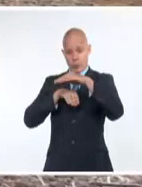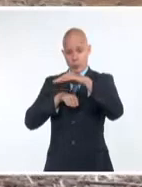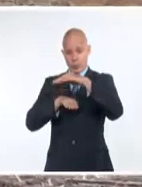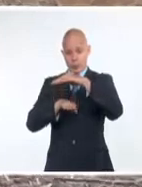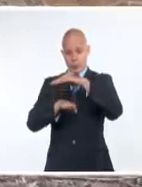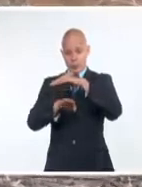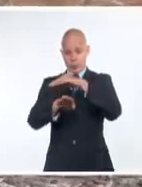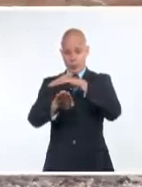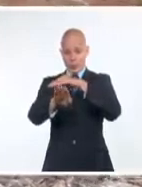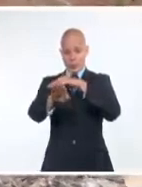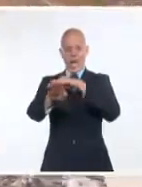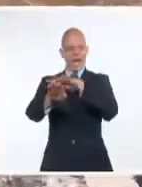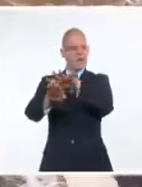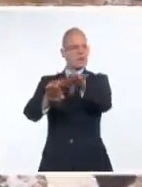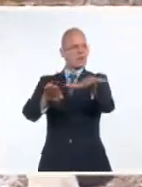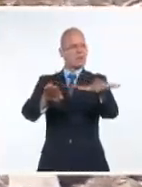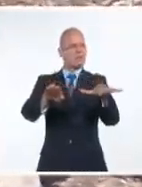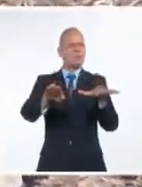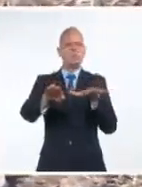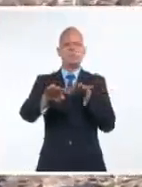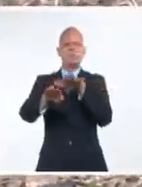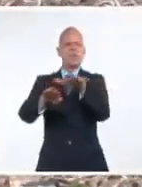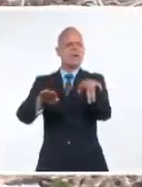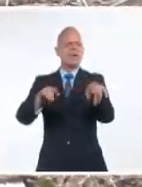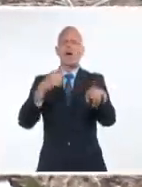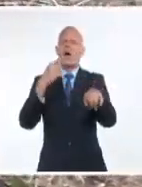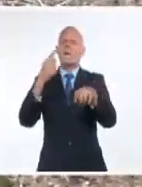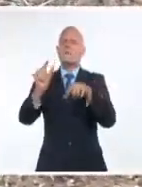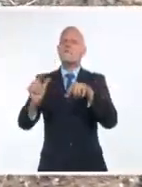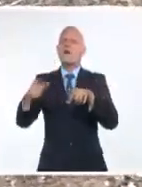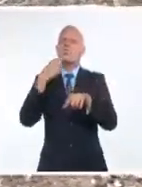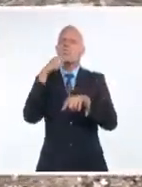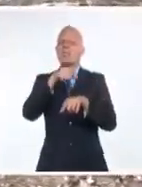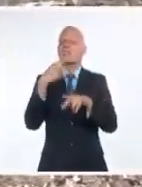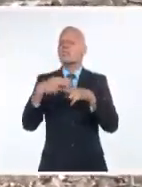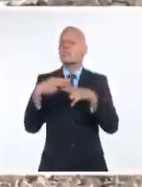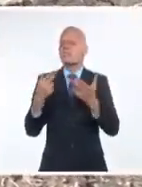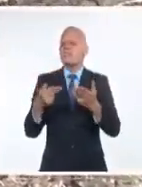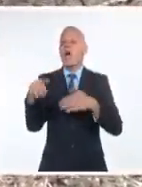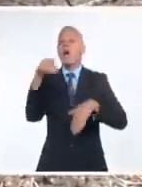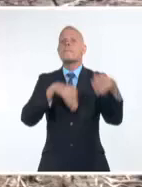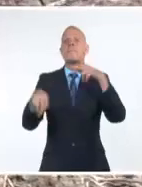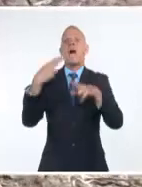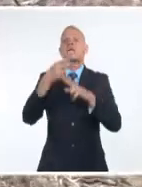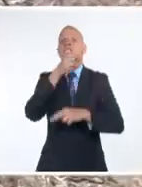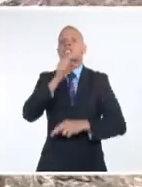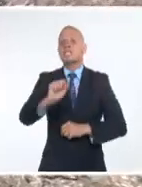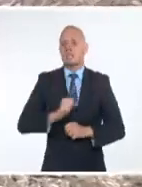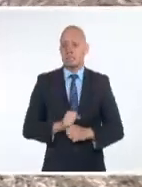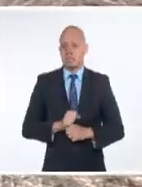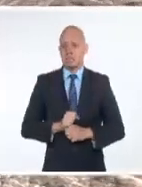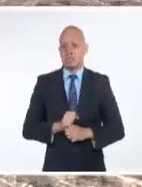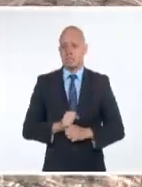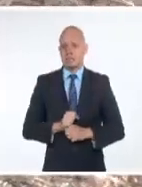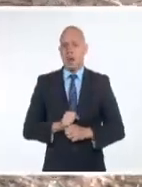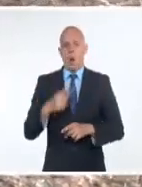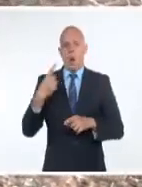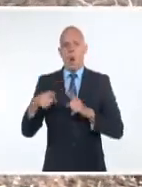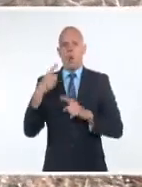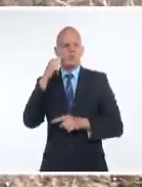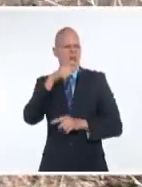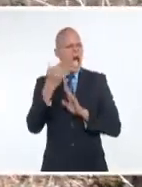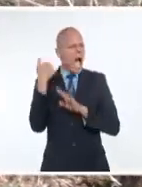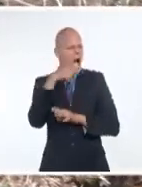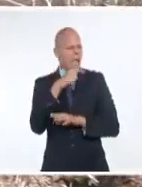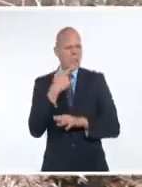histórico. Está entre la llamada Playa del Chivo y el reparto Camilo Cienfuegos. Algunos desconocen qué hubo aquí, otros dicen que tiene